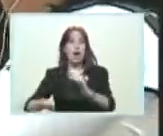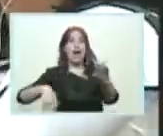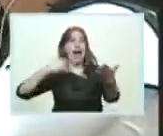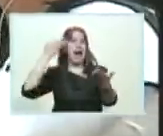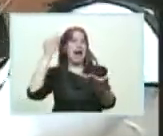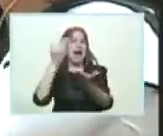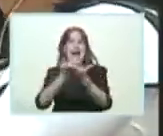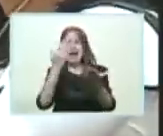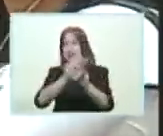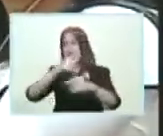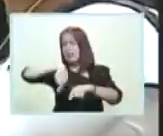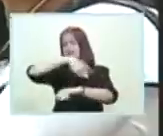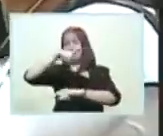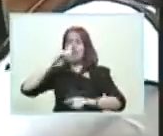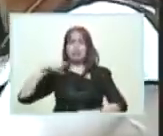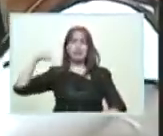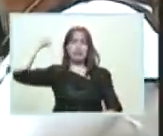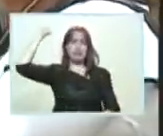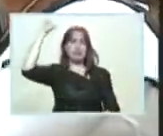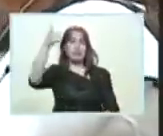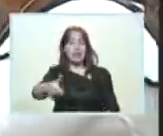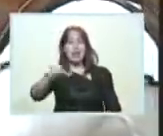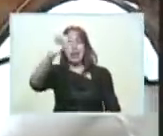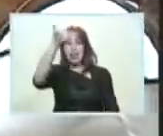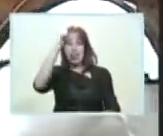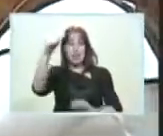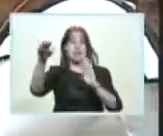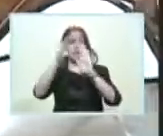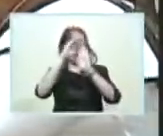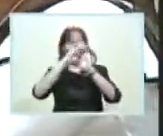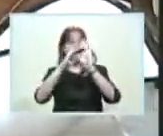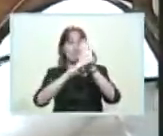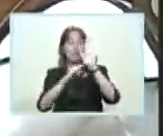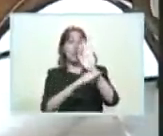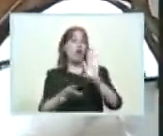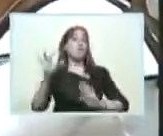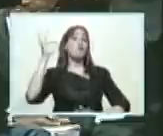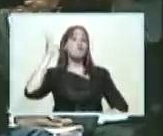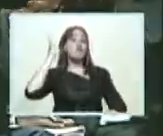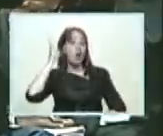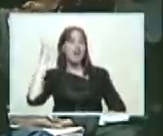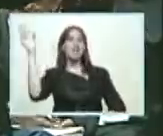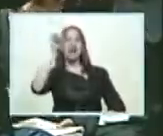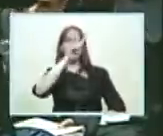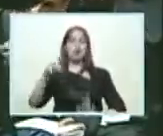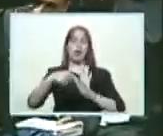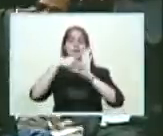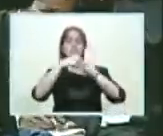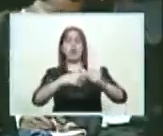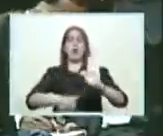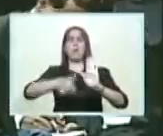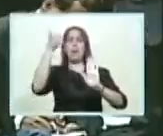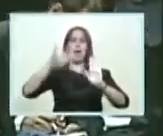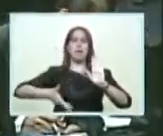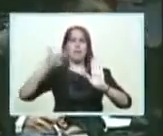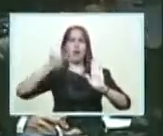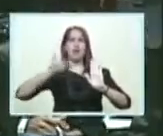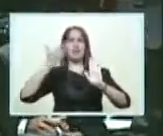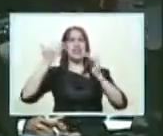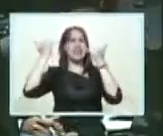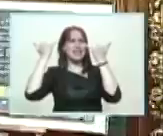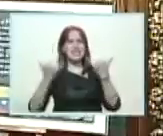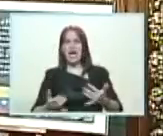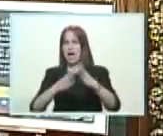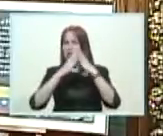más allá de los tiempos. El décimo punto, sea la mujer venezolana, desde ya, todo lo que